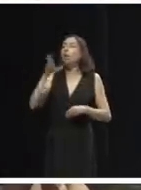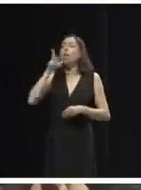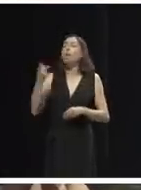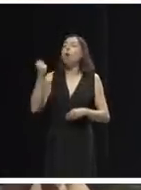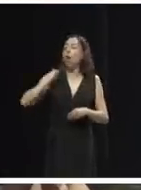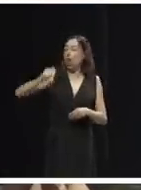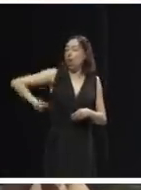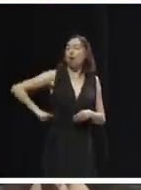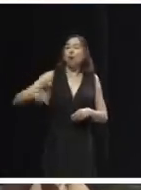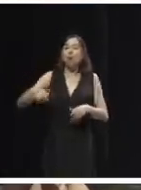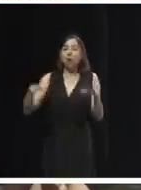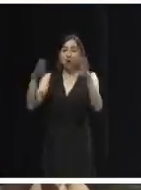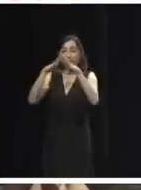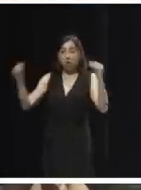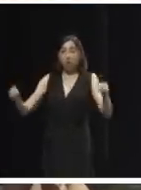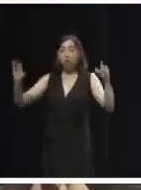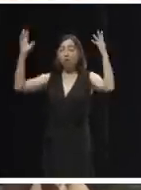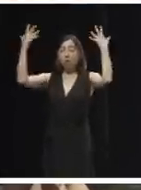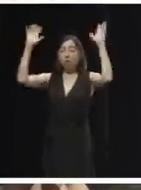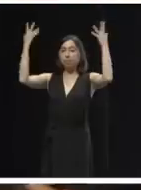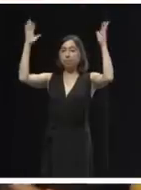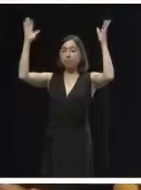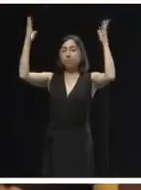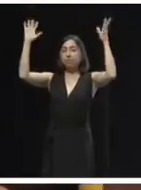Andalucía! ¡Votemos con ilusión! Y mirad,